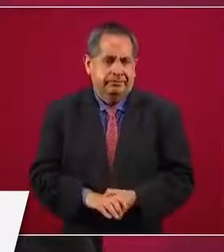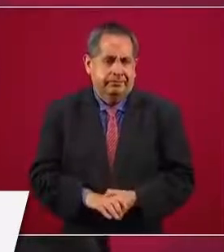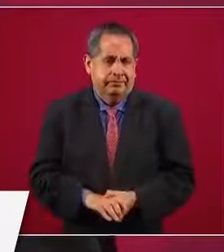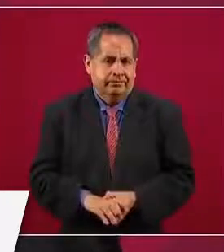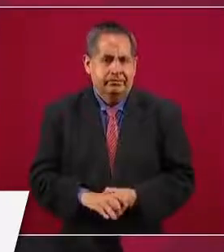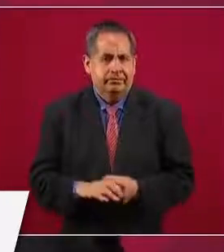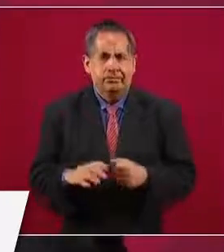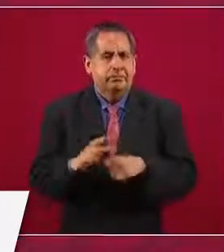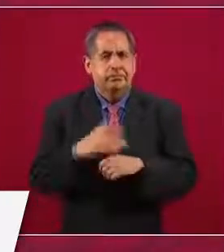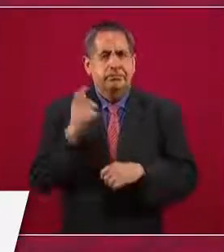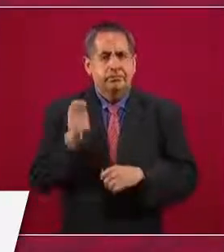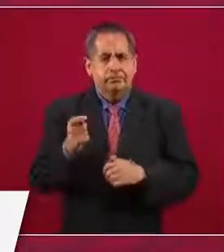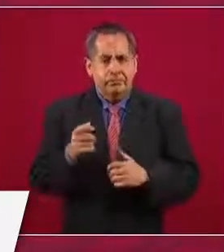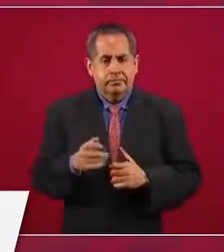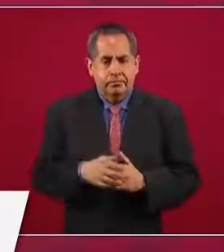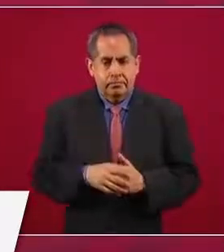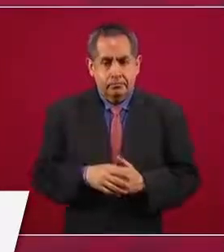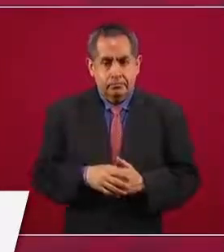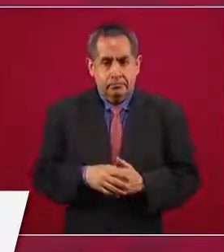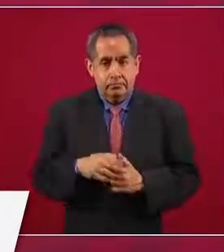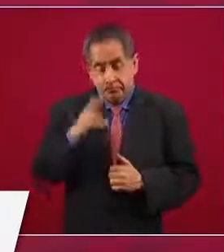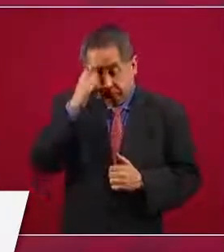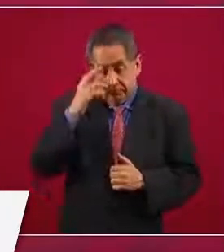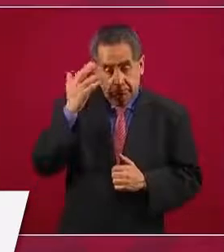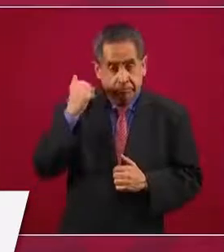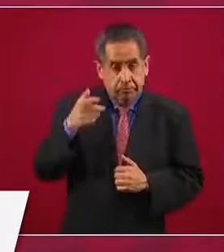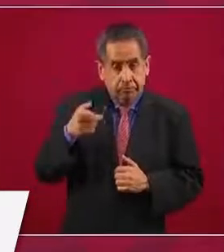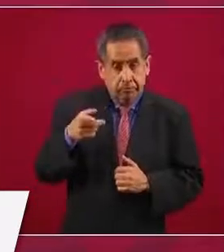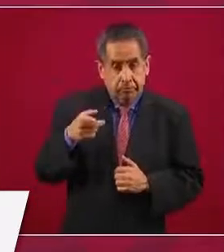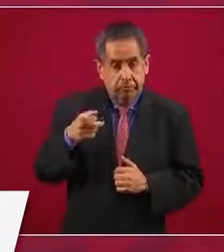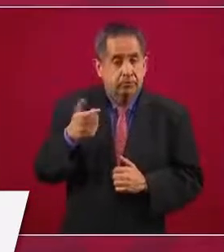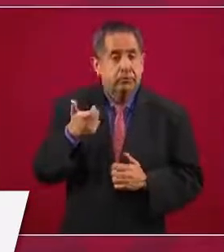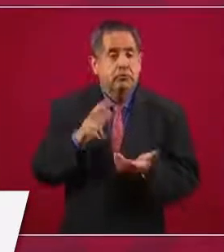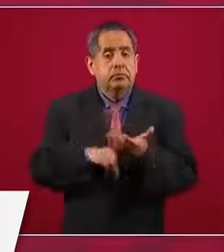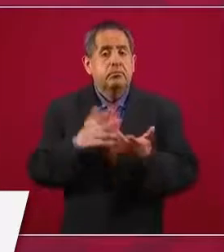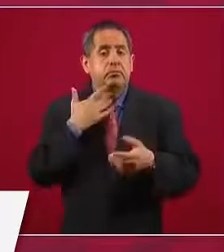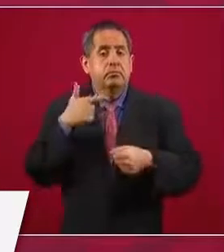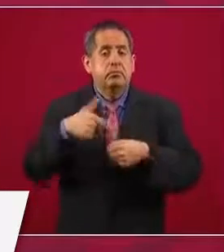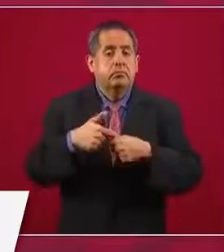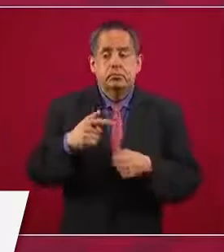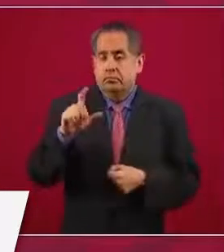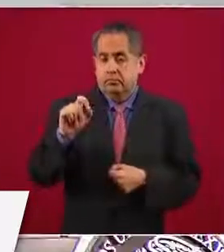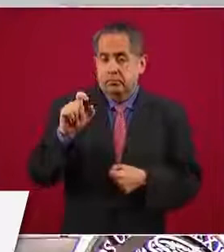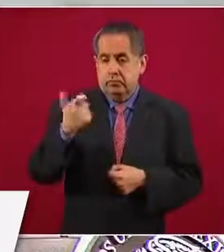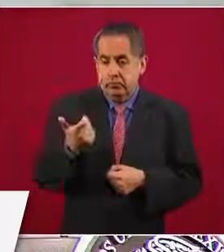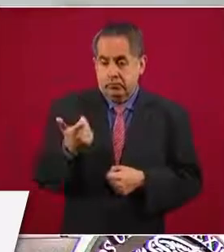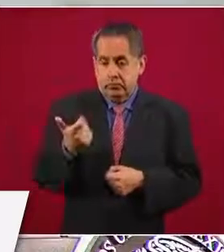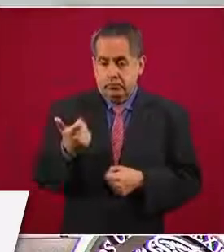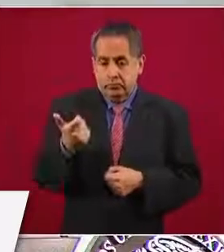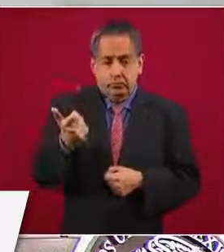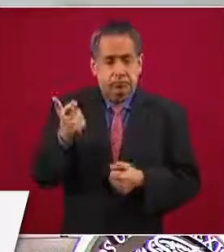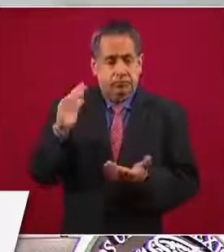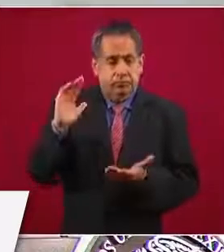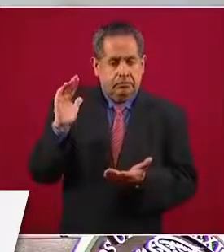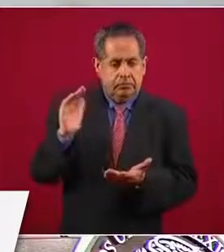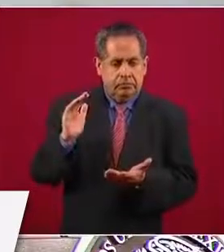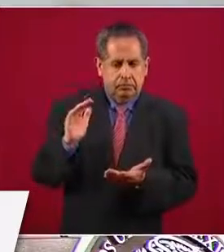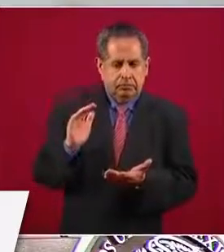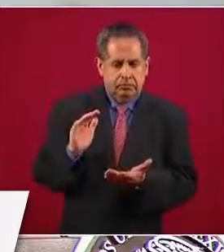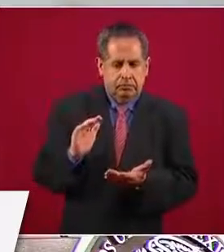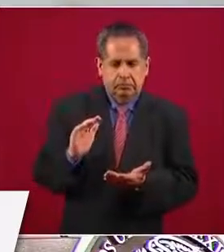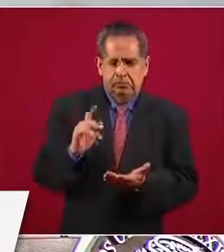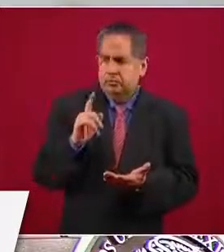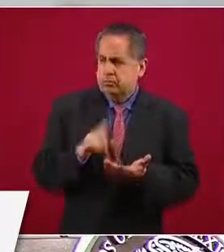porque de 20 pesos el litro llegó a